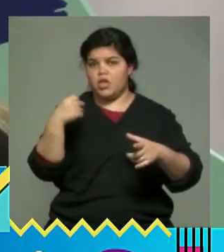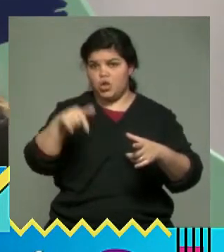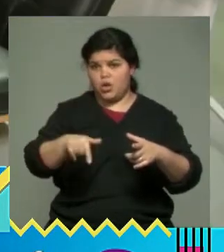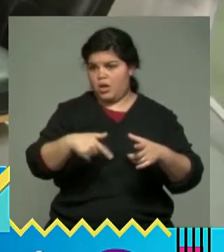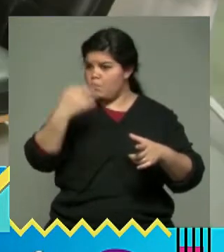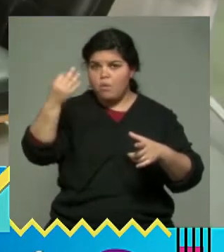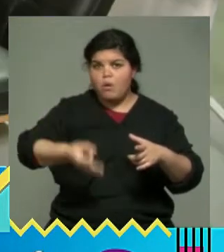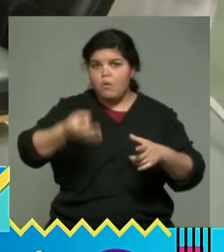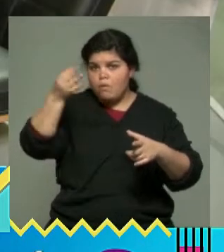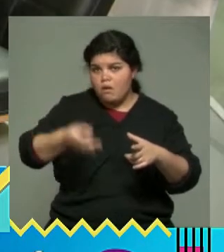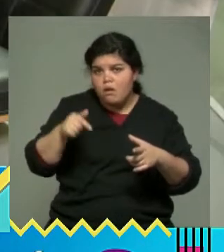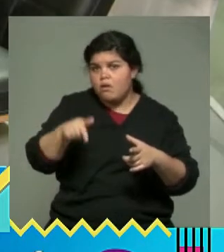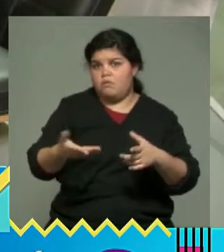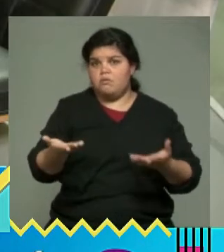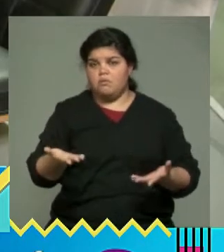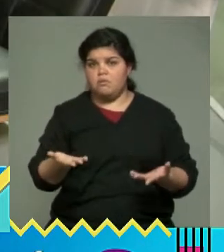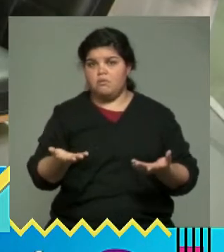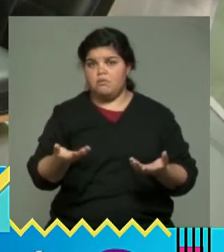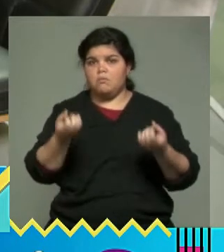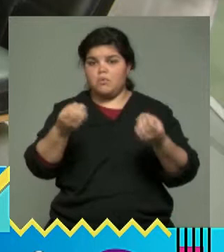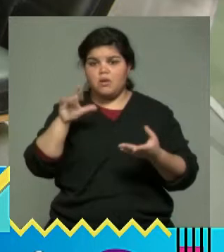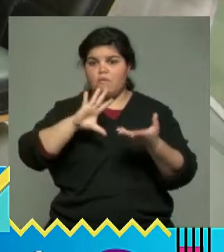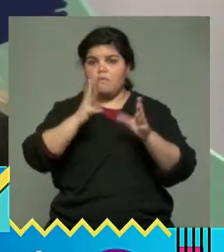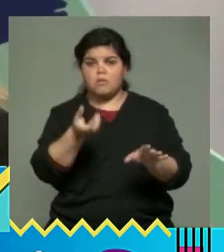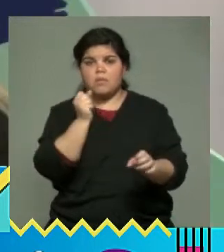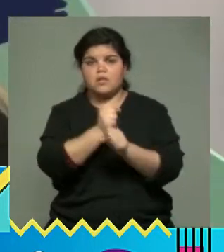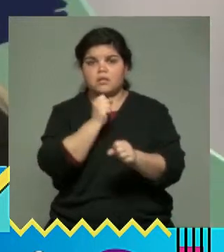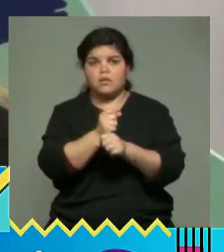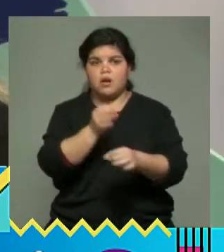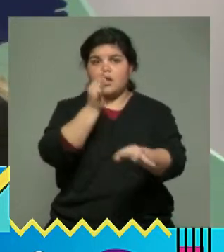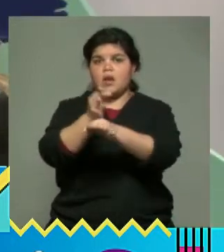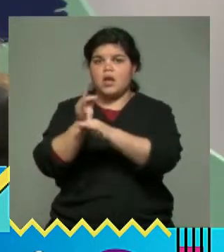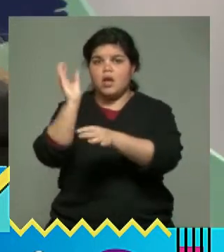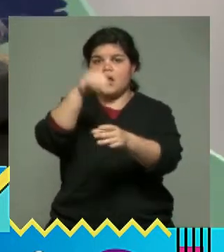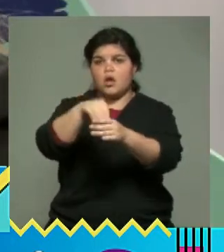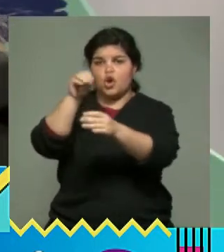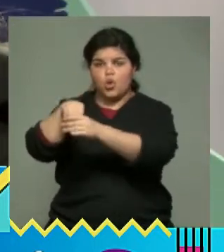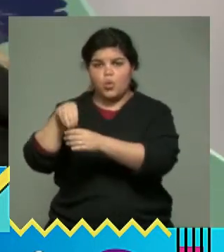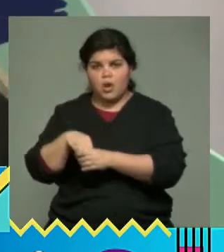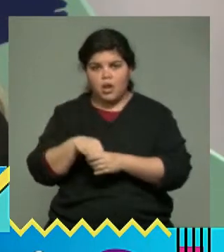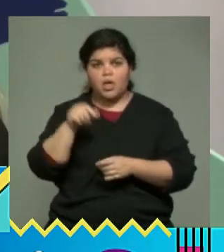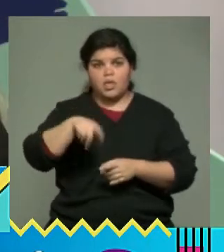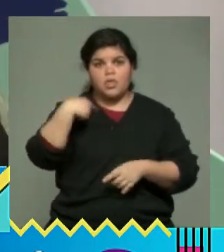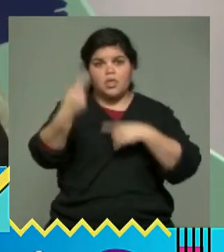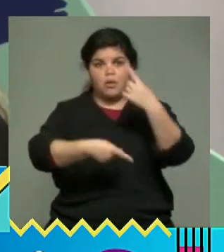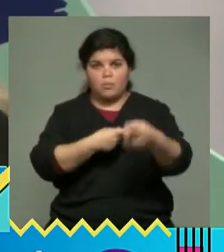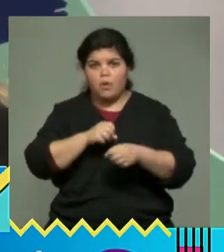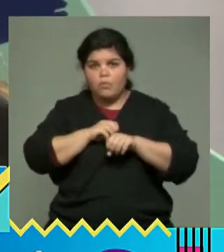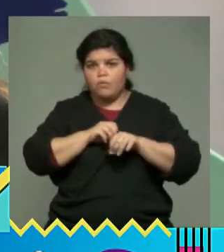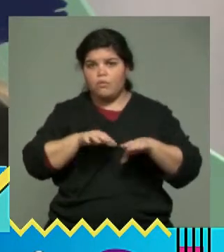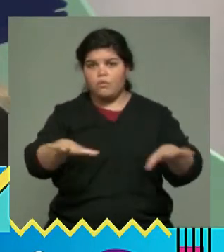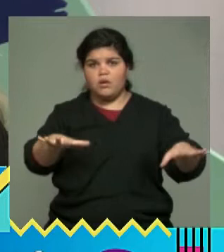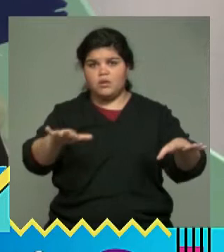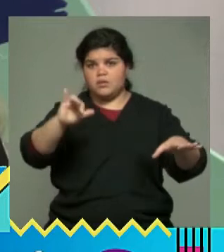buenísimo. Porque realmente es la forma de trabajar con los chicos a través de los colegios y ahí vamos a llegar a la mayoría, a la gran mayoría,